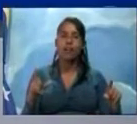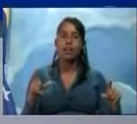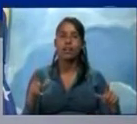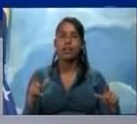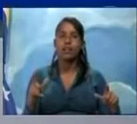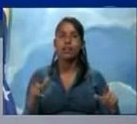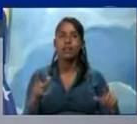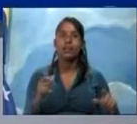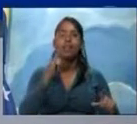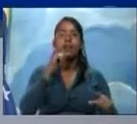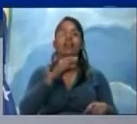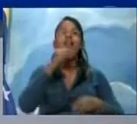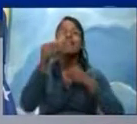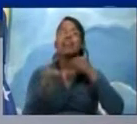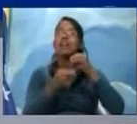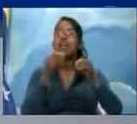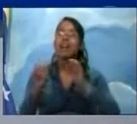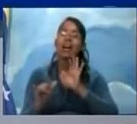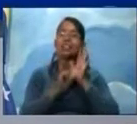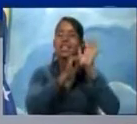Y libra.